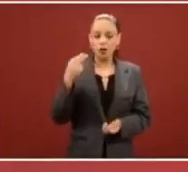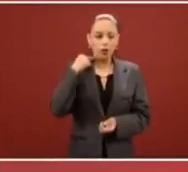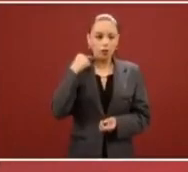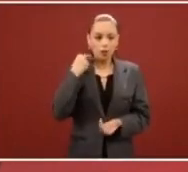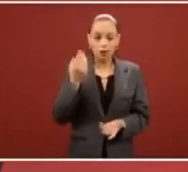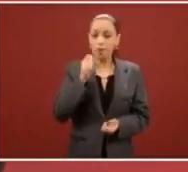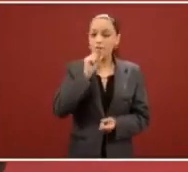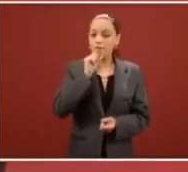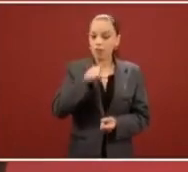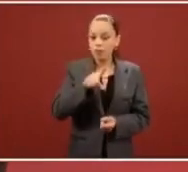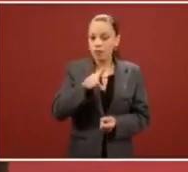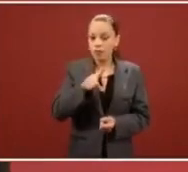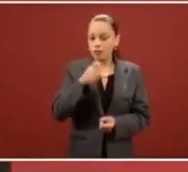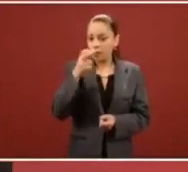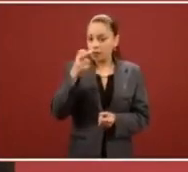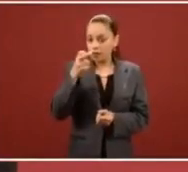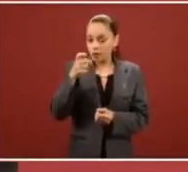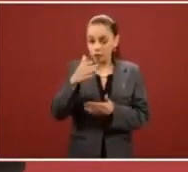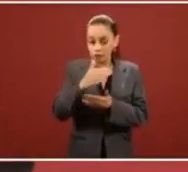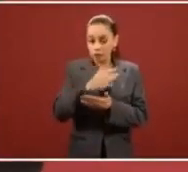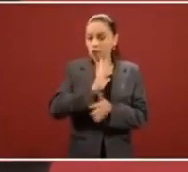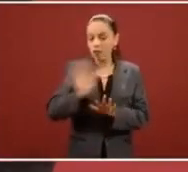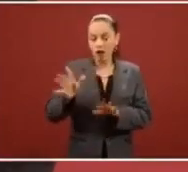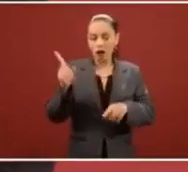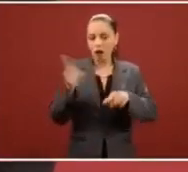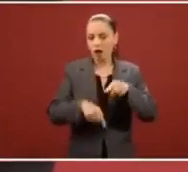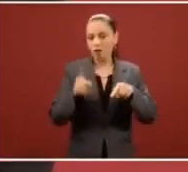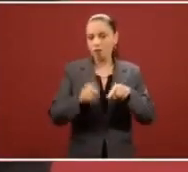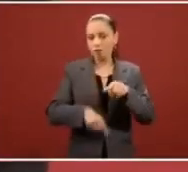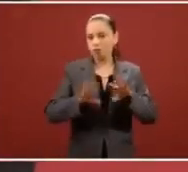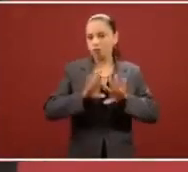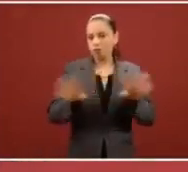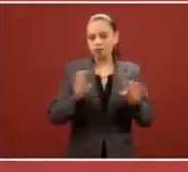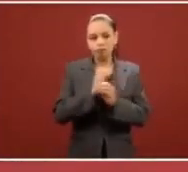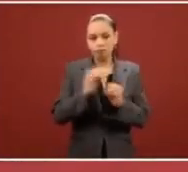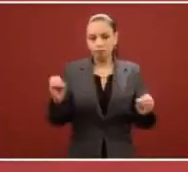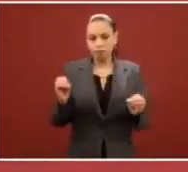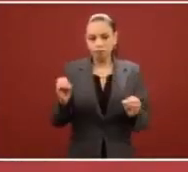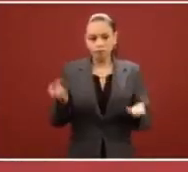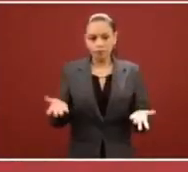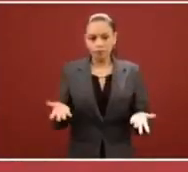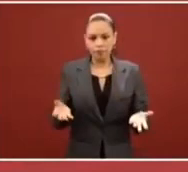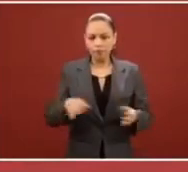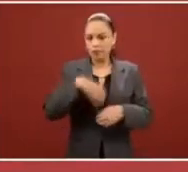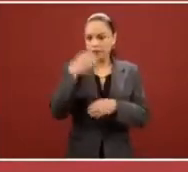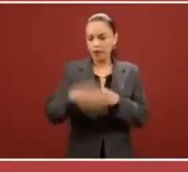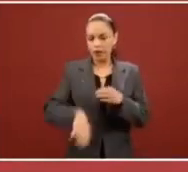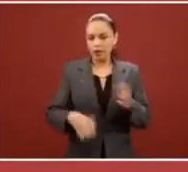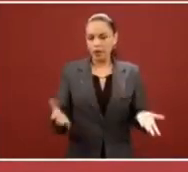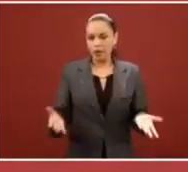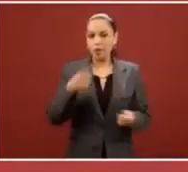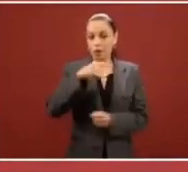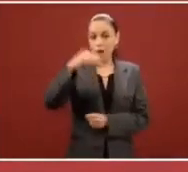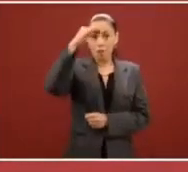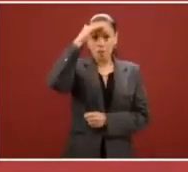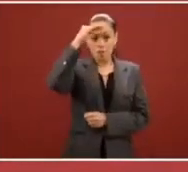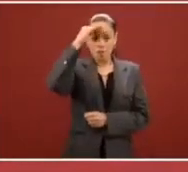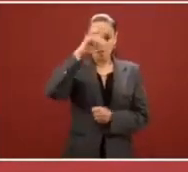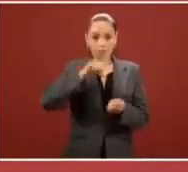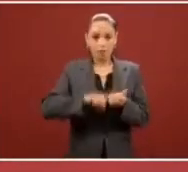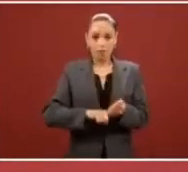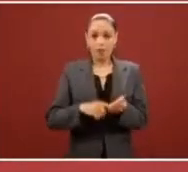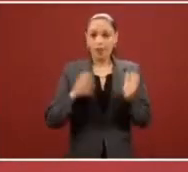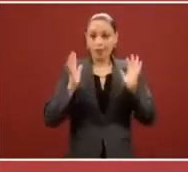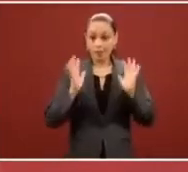Entonces, todo eso ya se terminó. Y que no estén pensando, no, vamos a